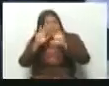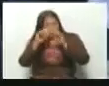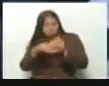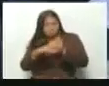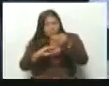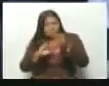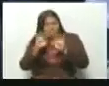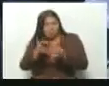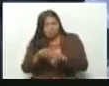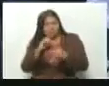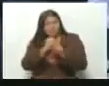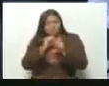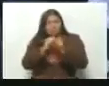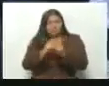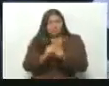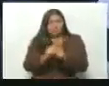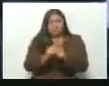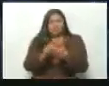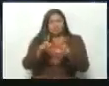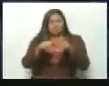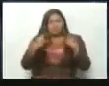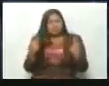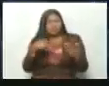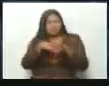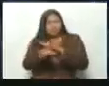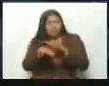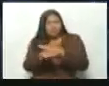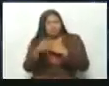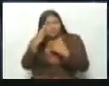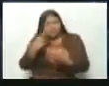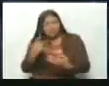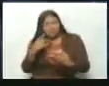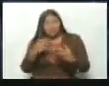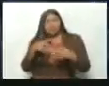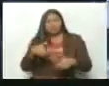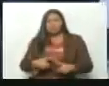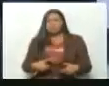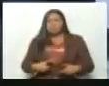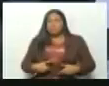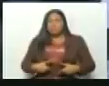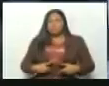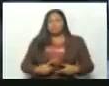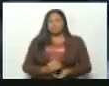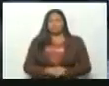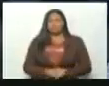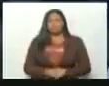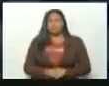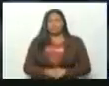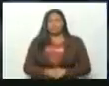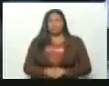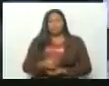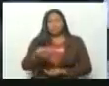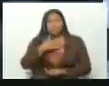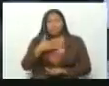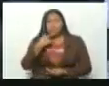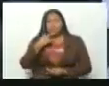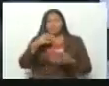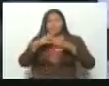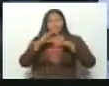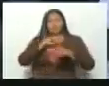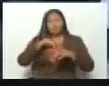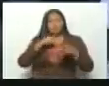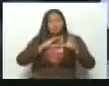creen en el periódico impreso. Y eso lo acabamos de lograr con muchísimo esfuerzo. Es decir, yo sí quisiera decirles a